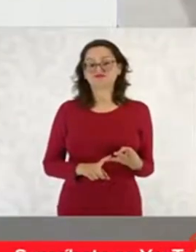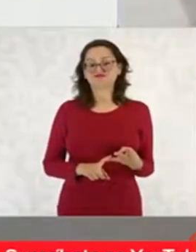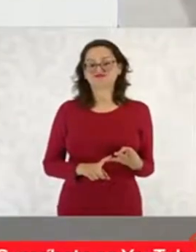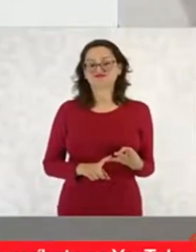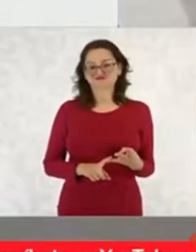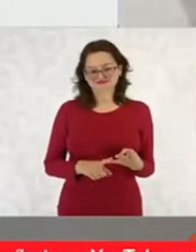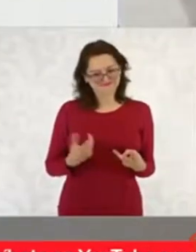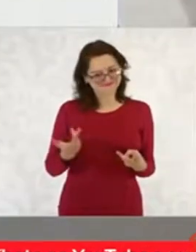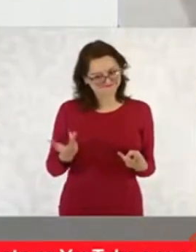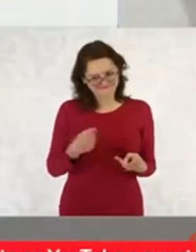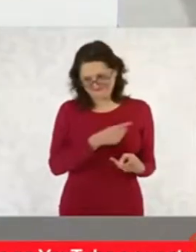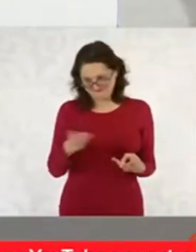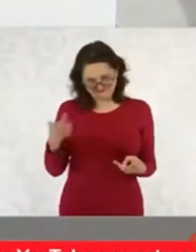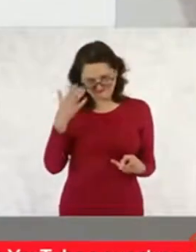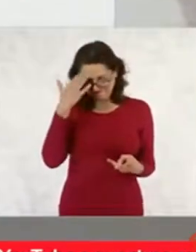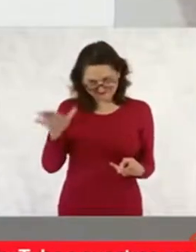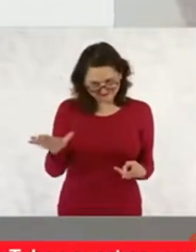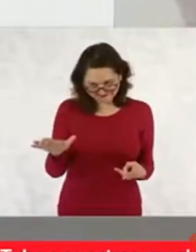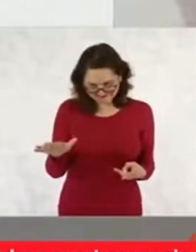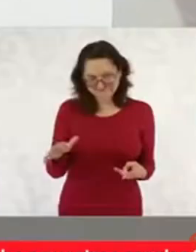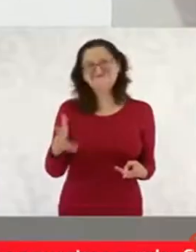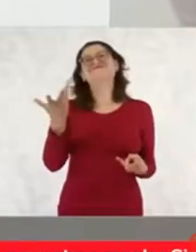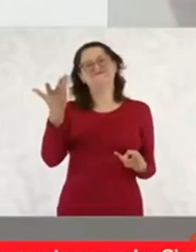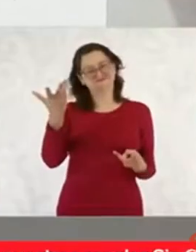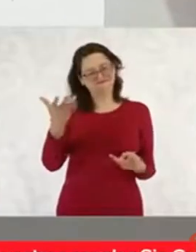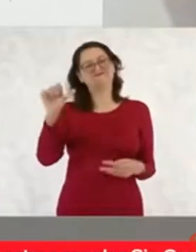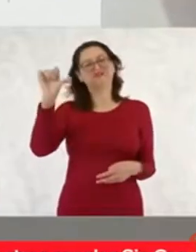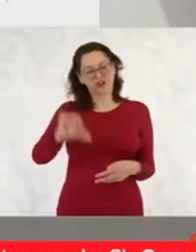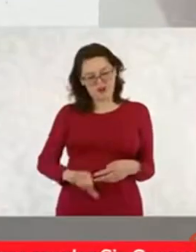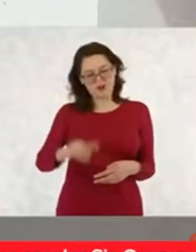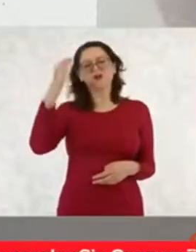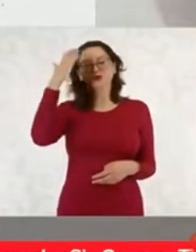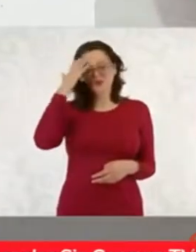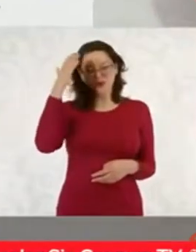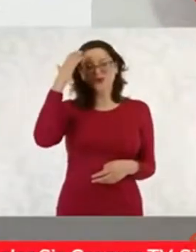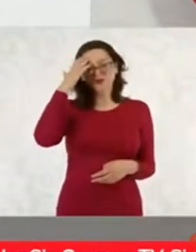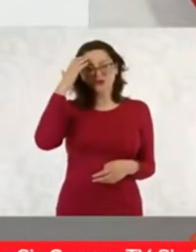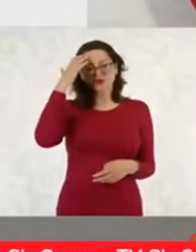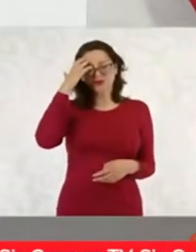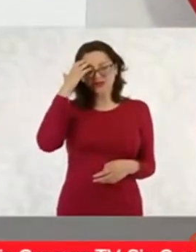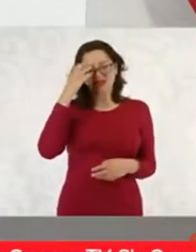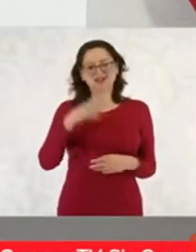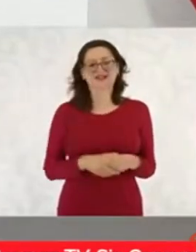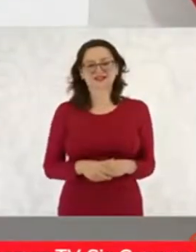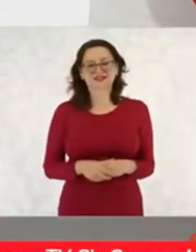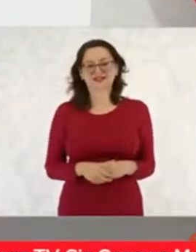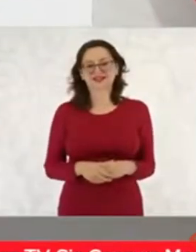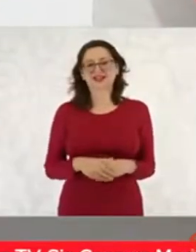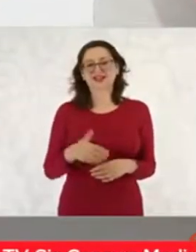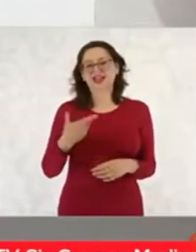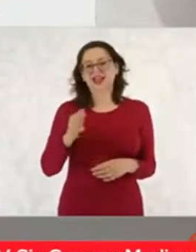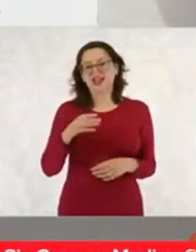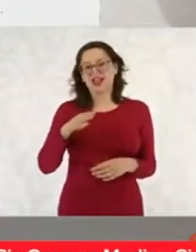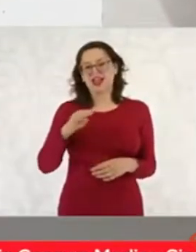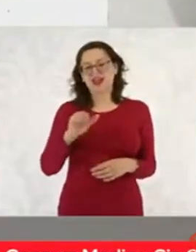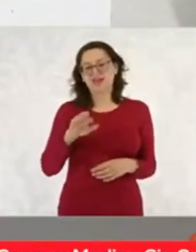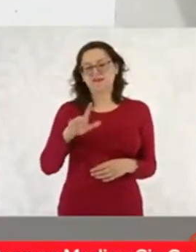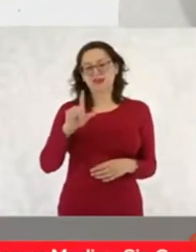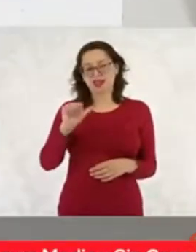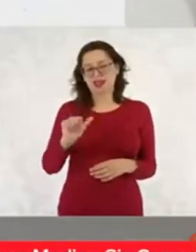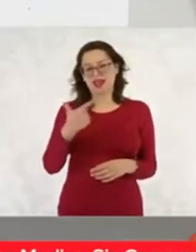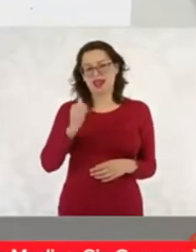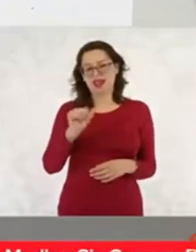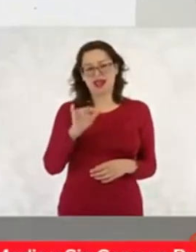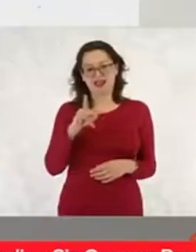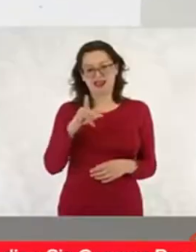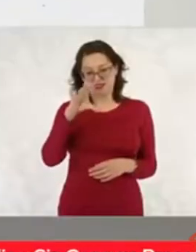justo desde la que vamos a hablar, y para conocerla vamos a hablar sobre Hermila Galindo, gran Hermila Galindo.